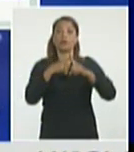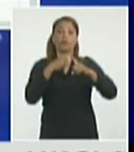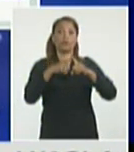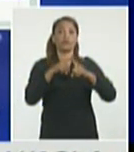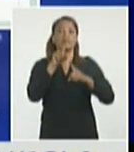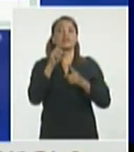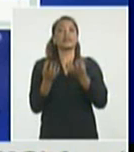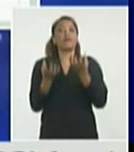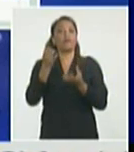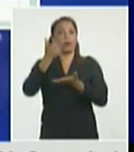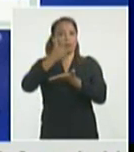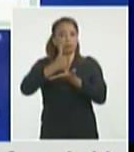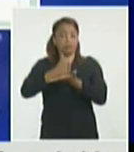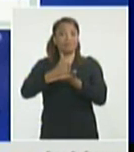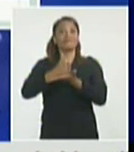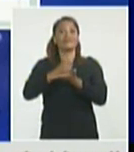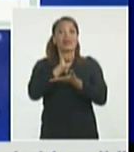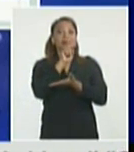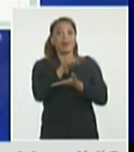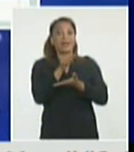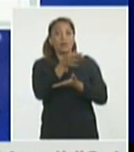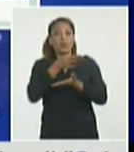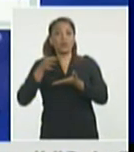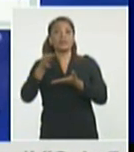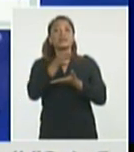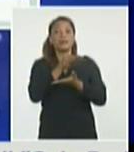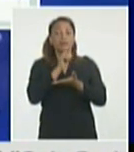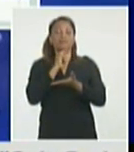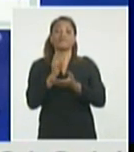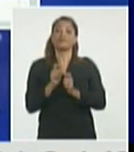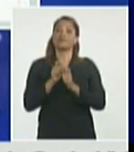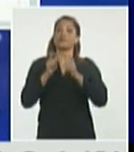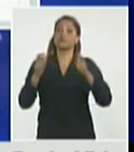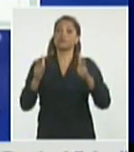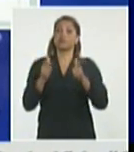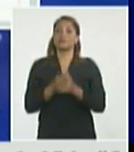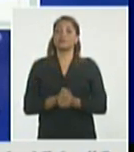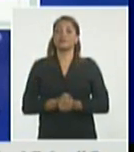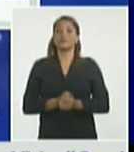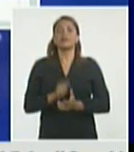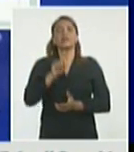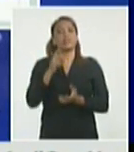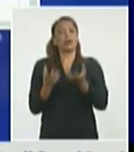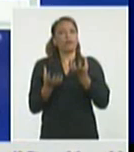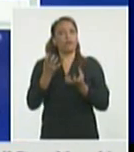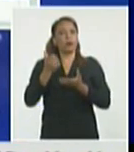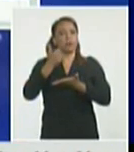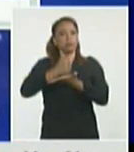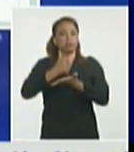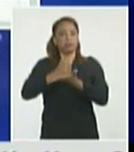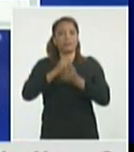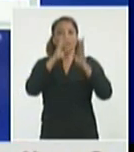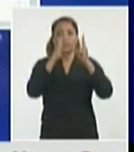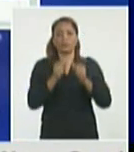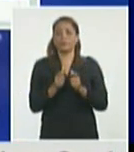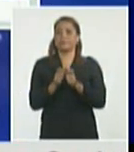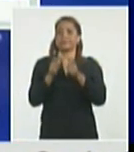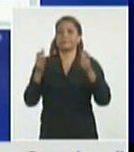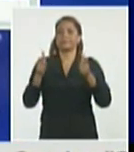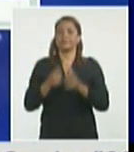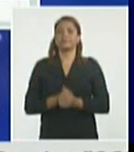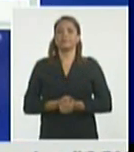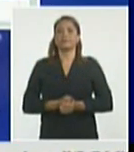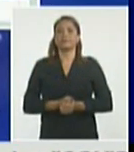Cienfuegos. Aunque tal vez los números absolutos, indiscutiblemente Cienfuegos tenga el número mayor. No